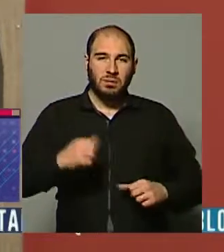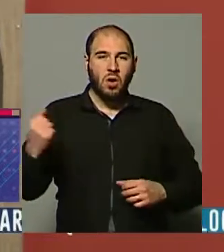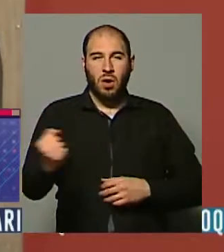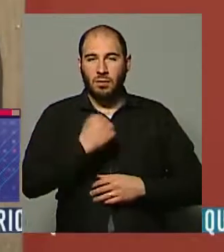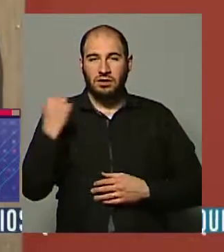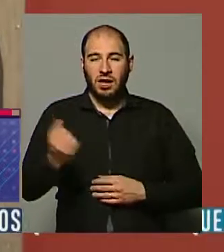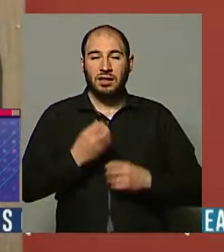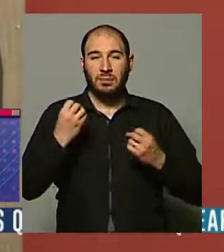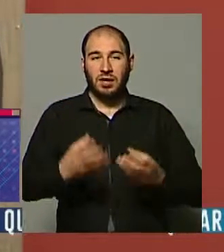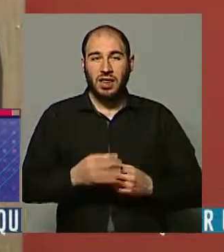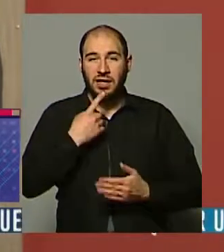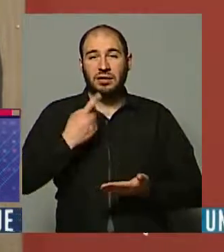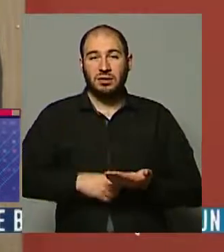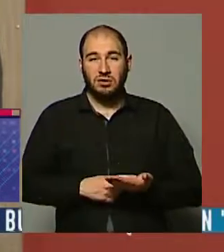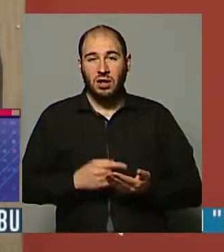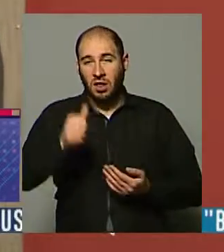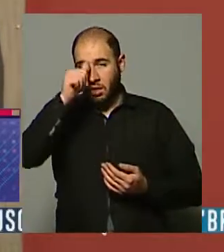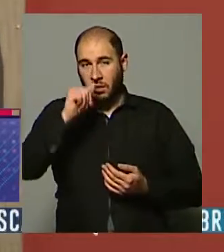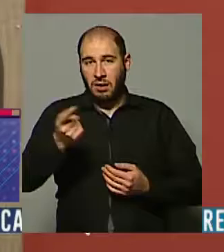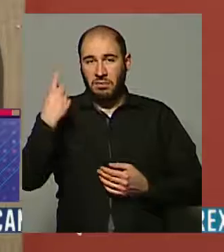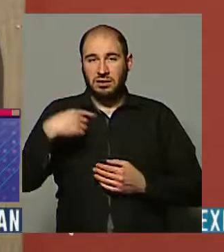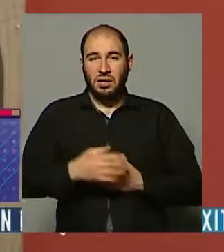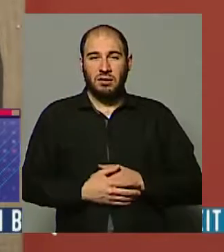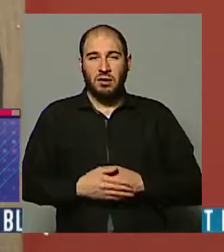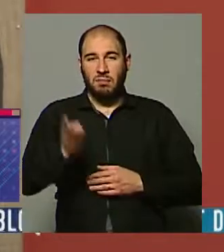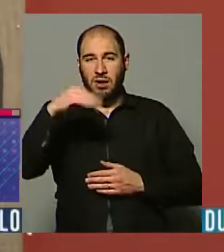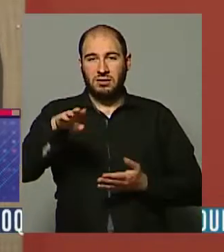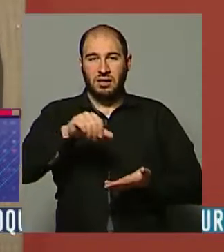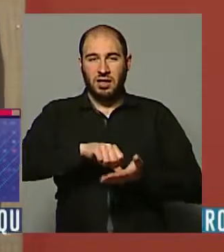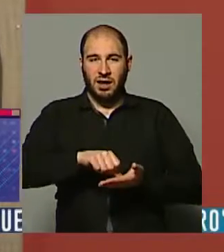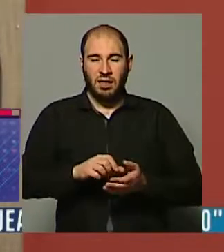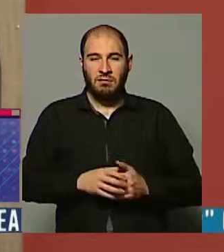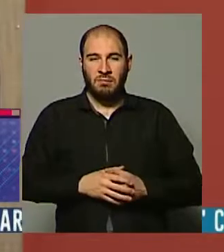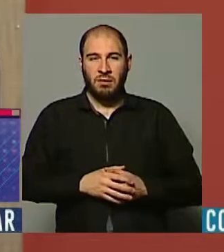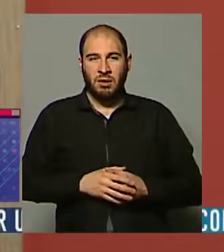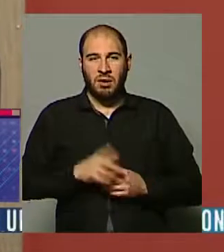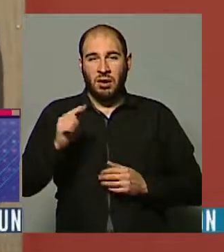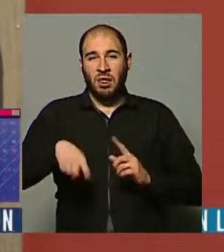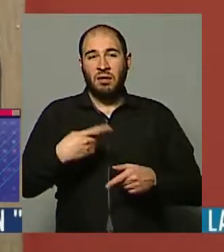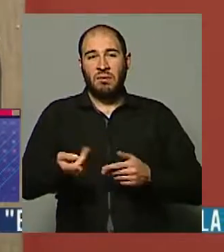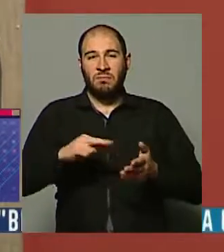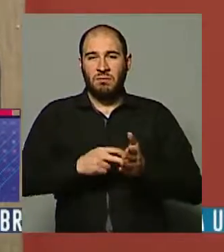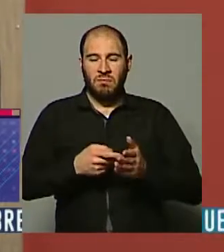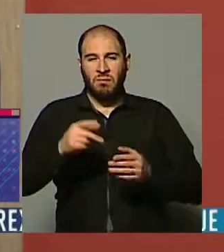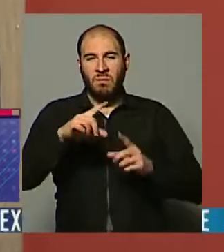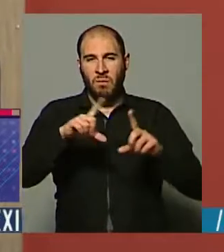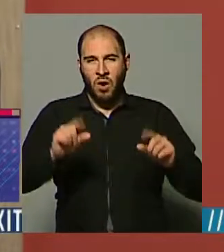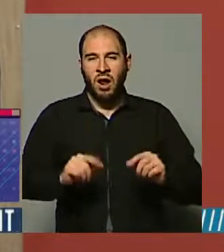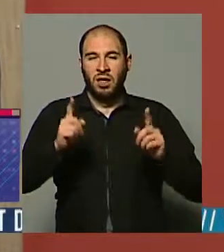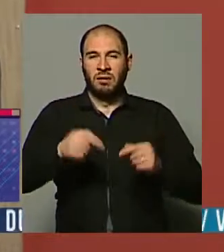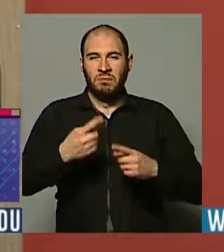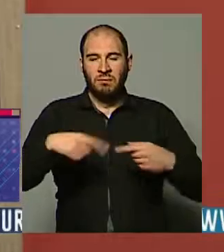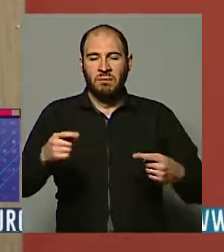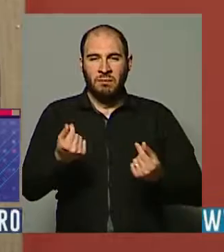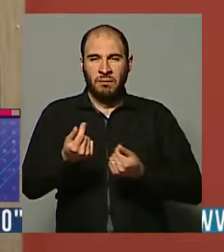importante teniendo en cuenta la decisión que tomó el domingo el Banco Central y evidentemente esto terminó afectando a los bonos y terminó afectando a las